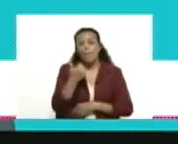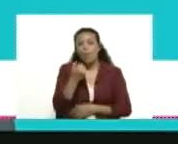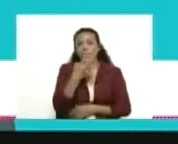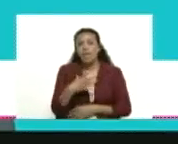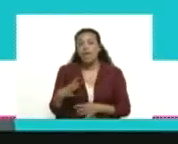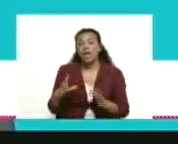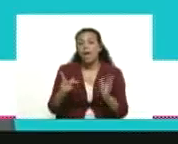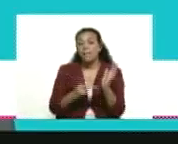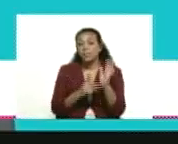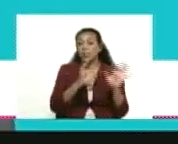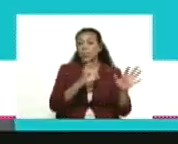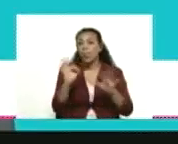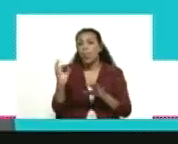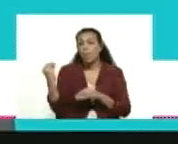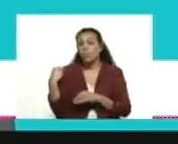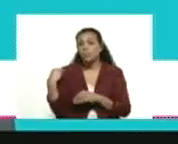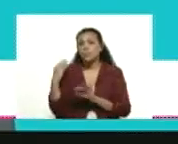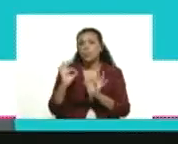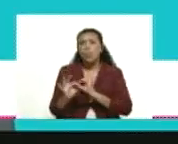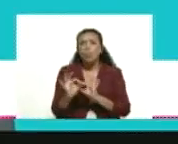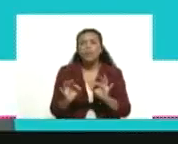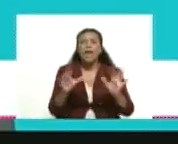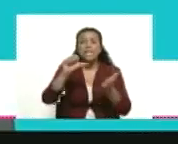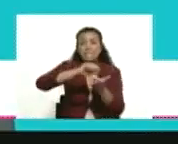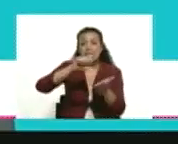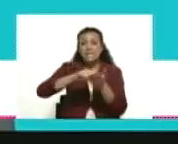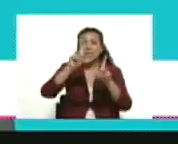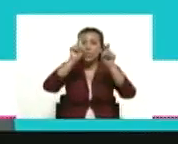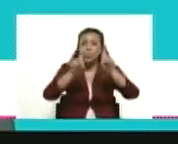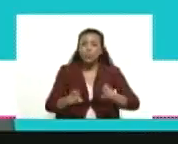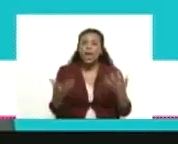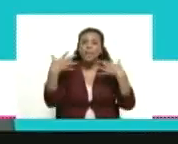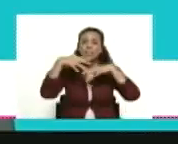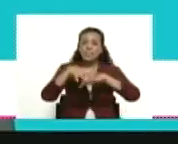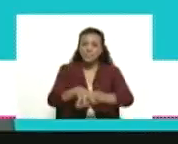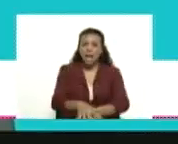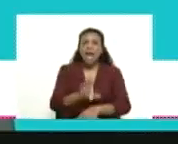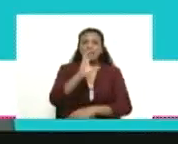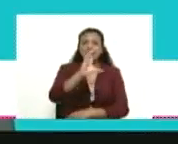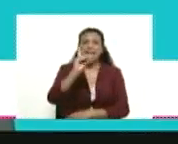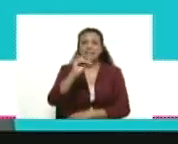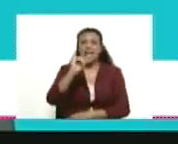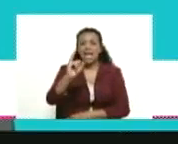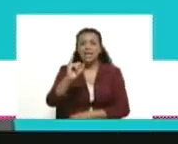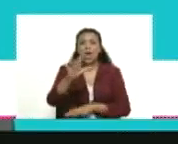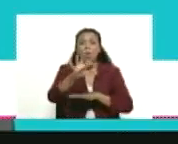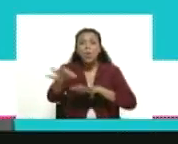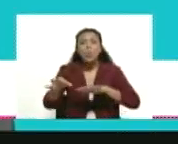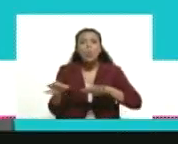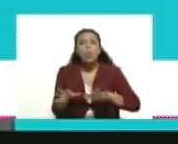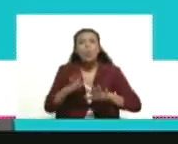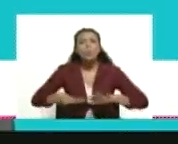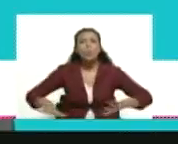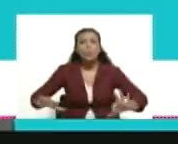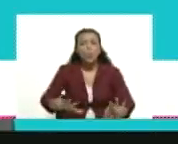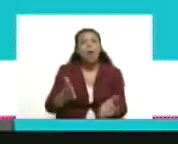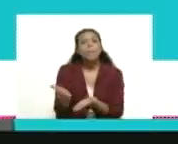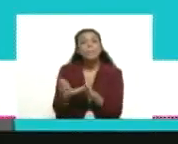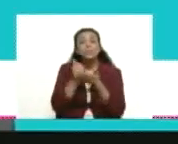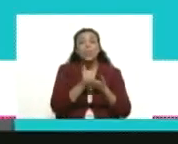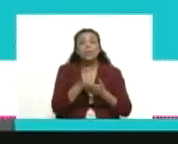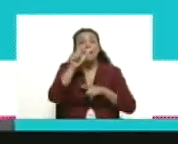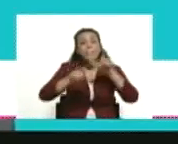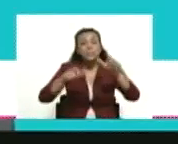el programa 9 se solicitó la rehabilitación del Centro de Diagnóstico Integral, CDI, El Gaitero, y hoy nos acompañan los beneficiarios